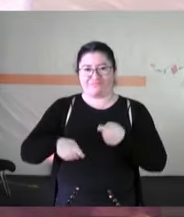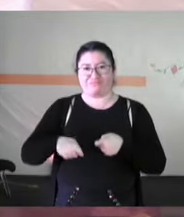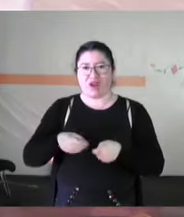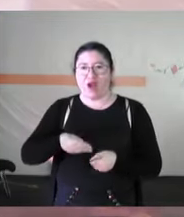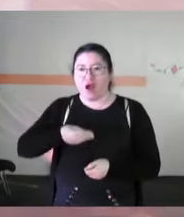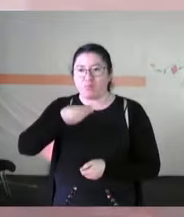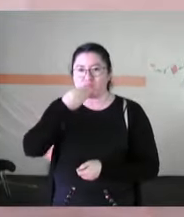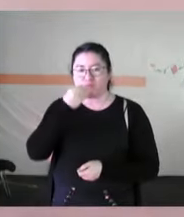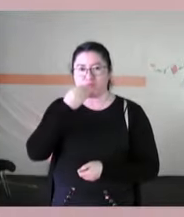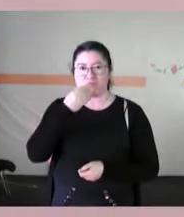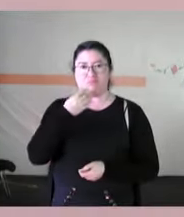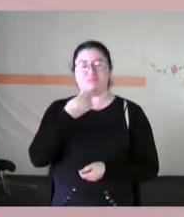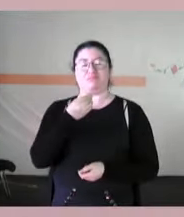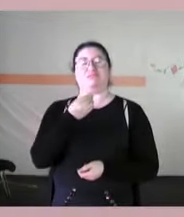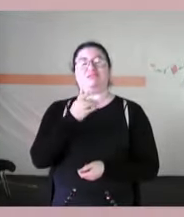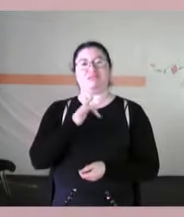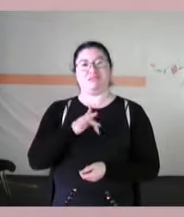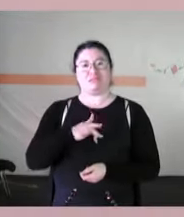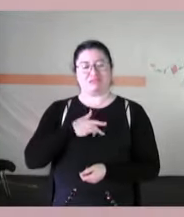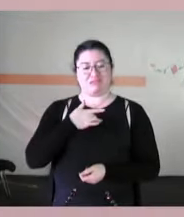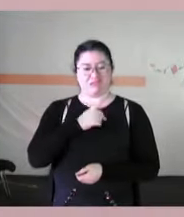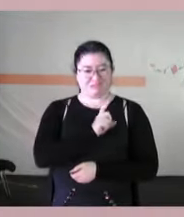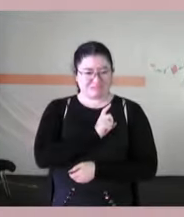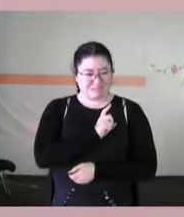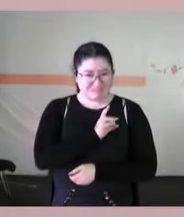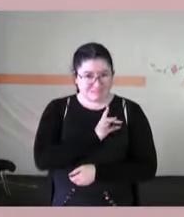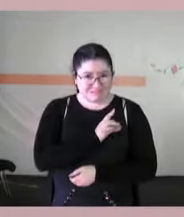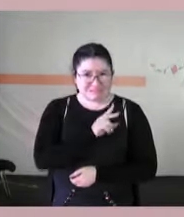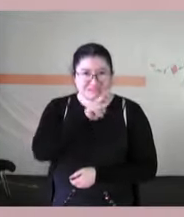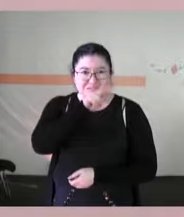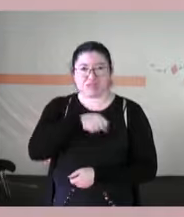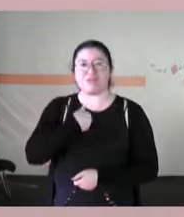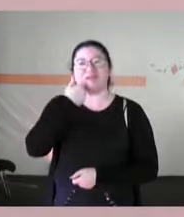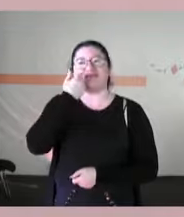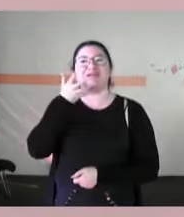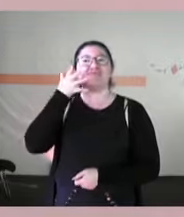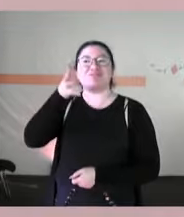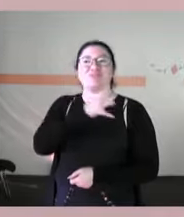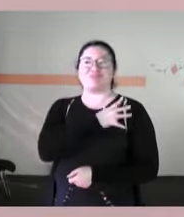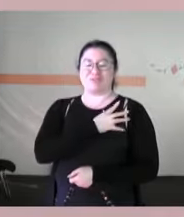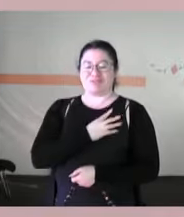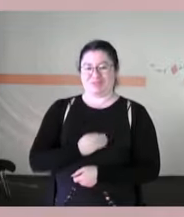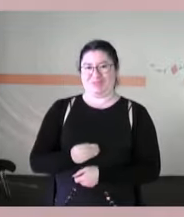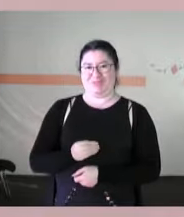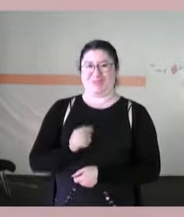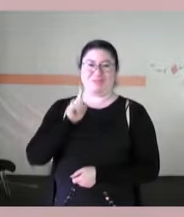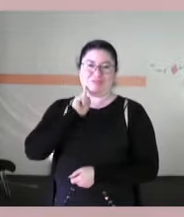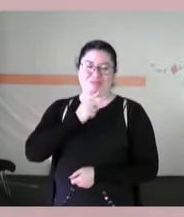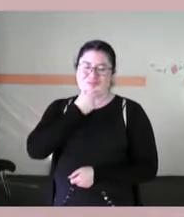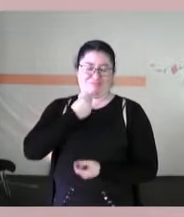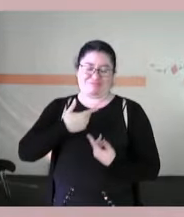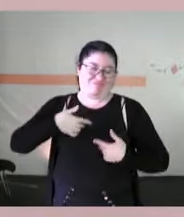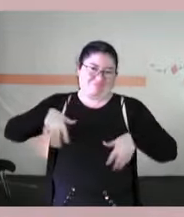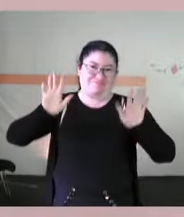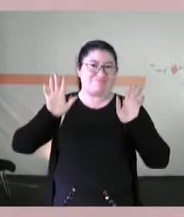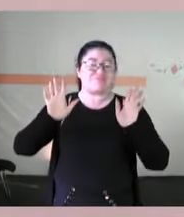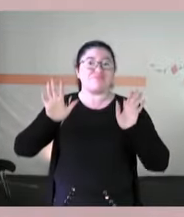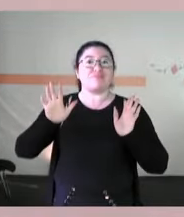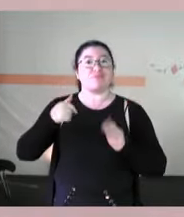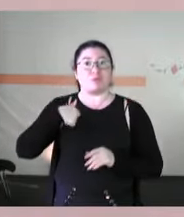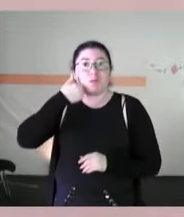O sea, a mí me da mucho miedo. Yo de verdad, yo quería tener un hijo o una hija o una hija. Y ahora